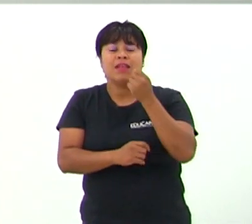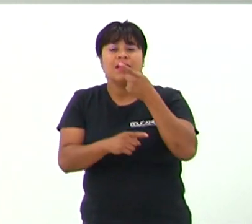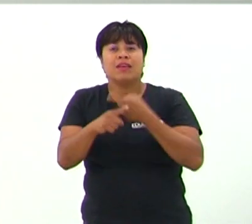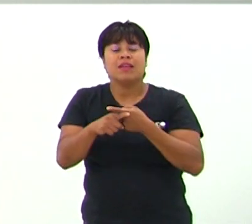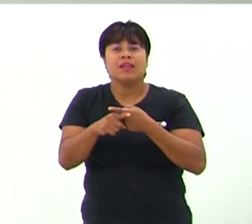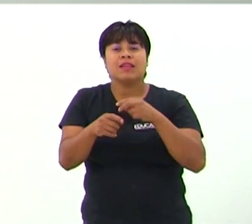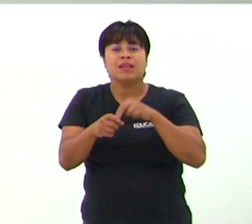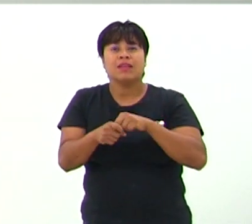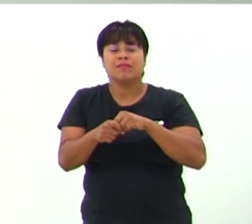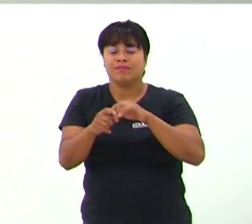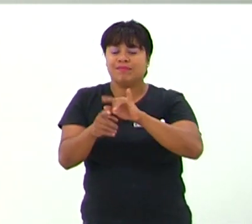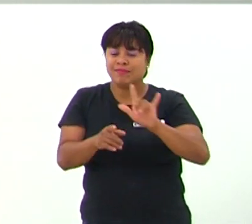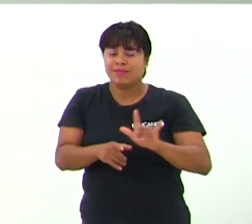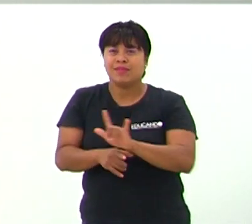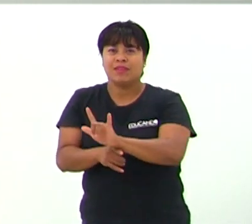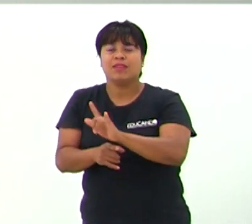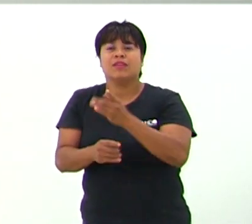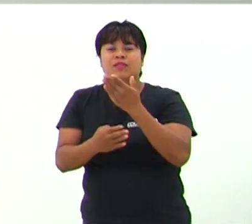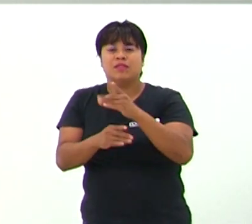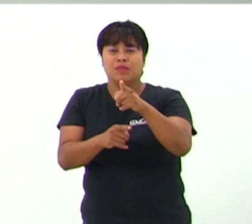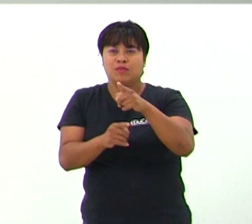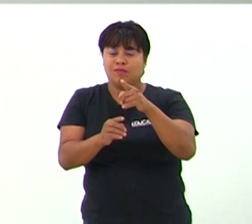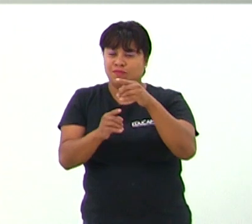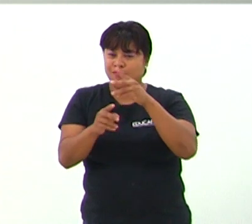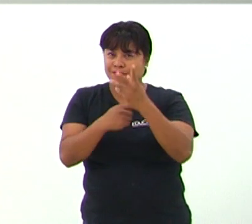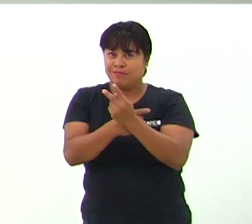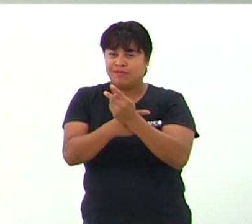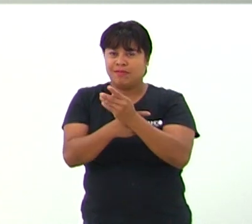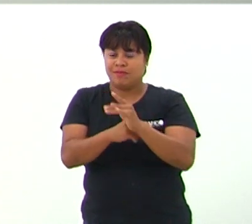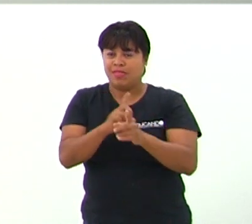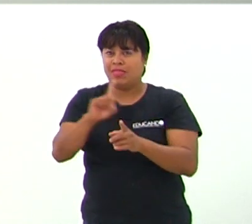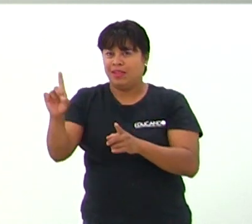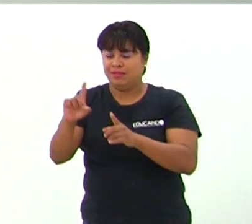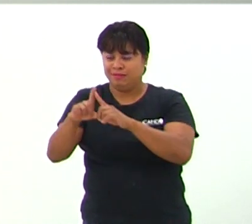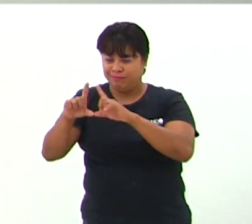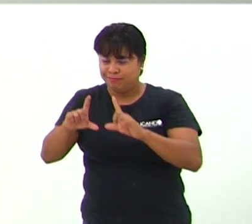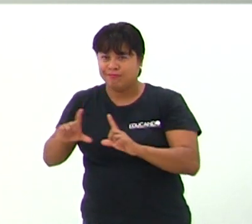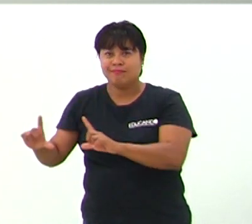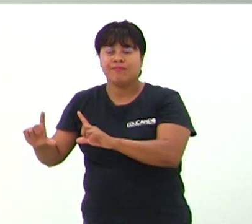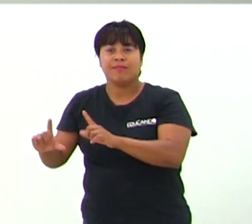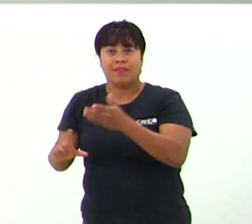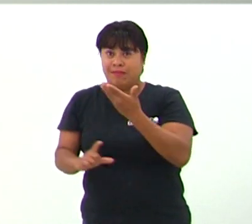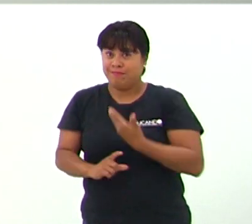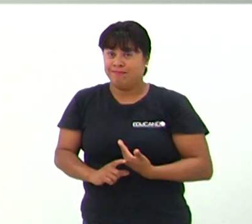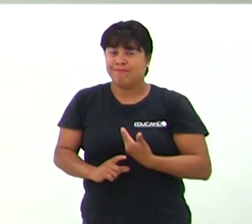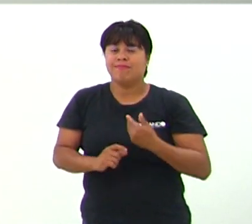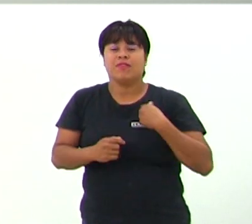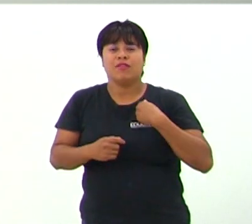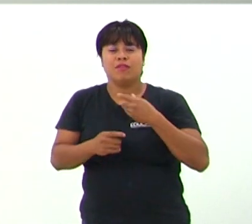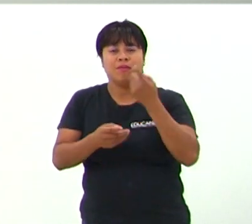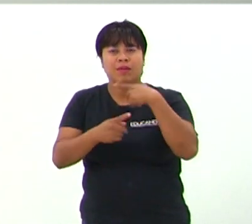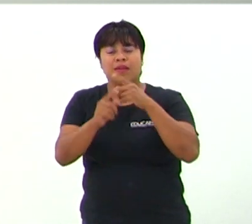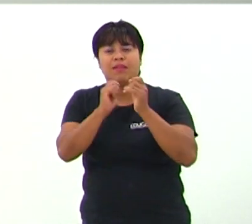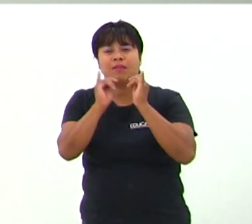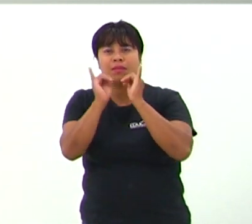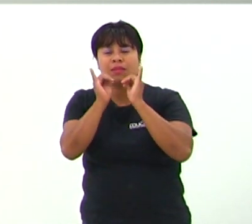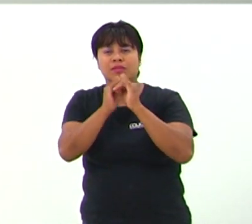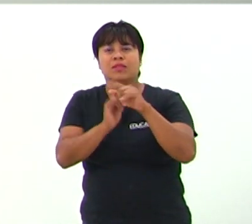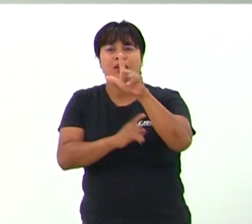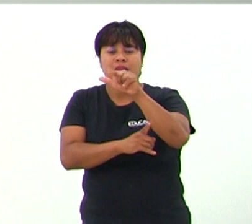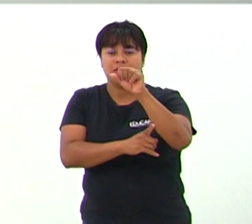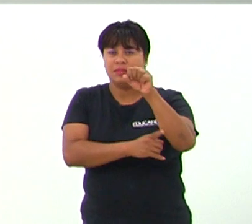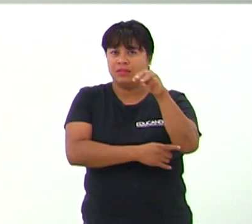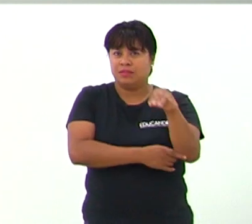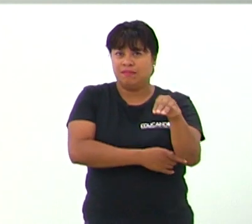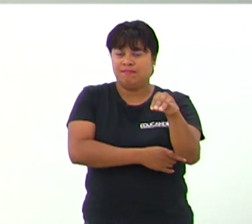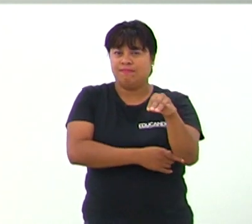encuentra en el recuadro de la parte de abajo de tu pantalla del lado derecho. Ella se estará encargando de la interpretación de